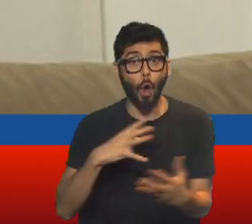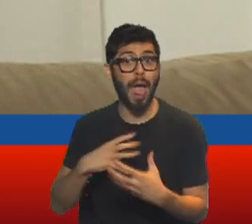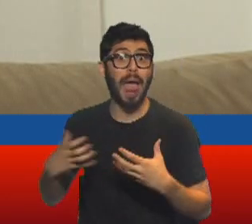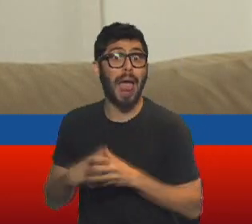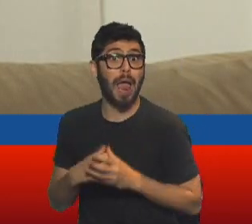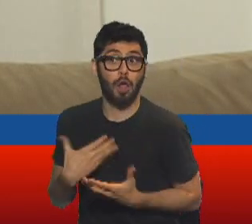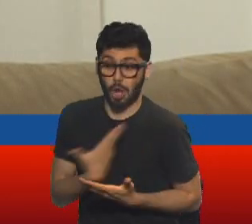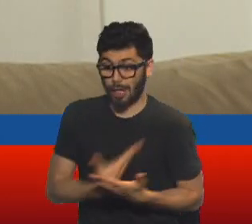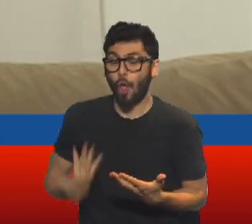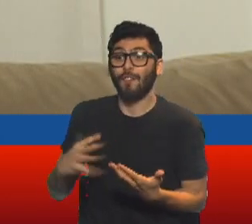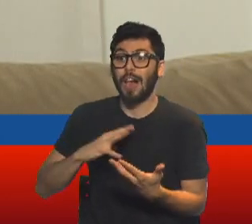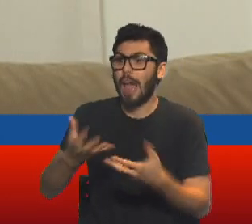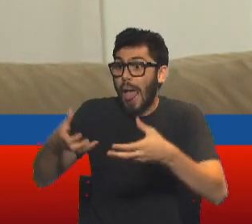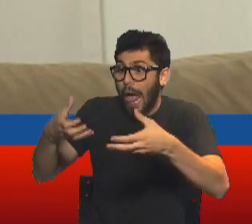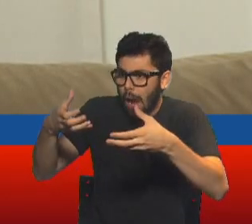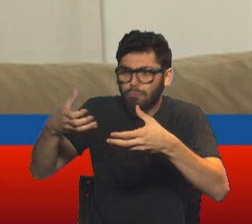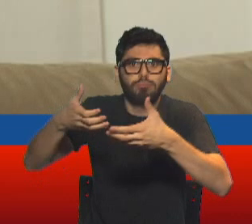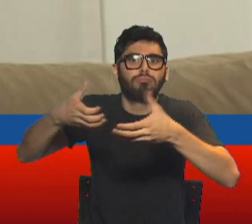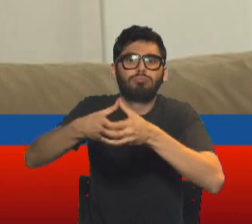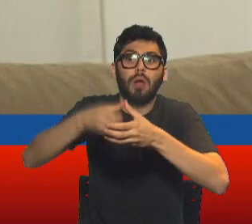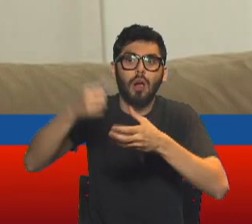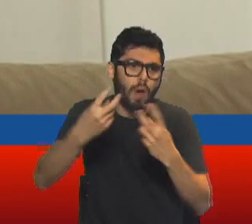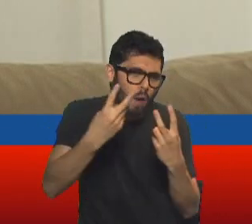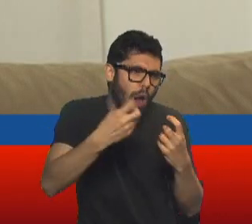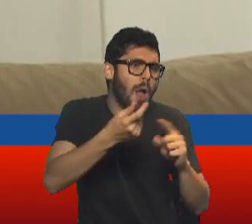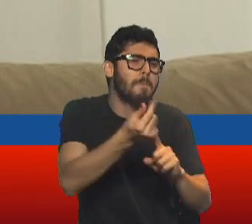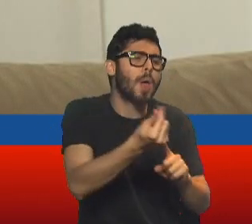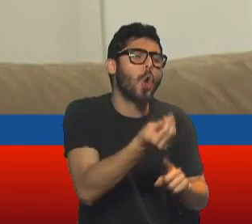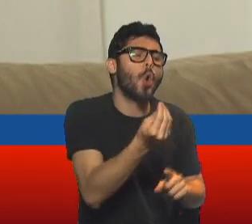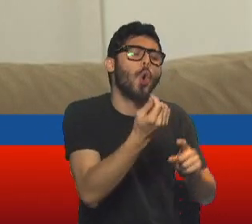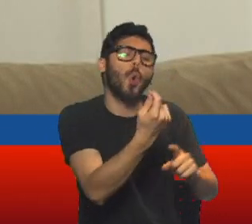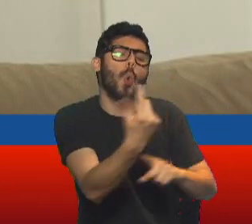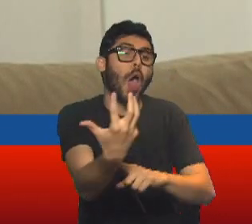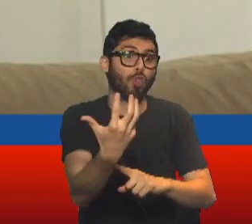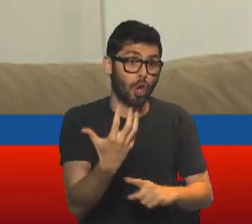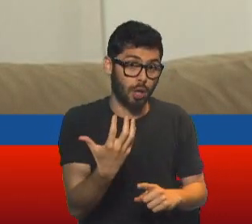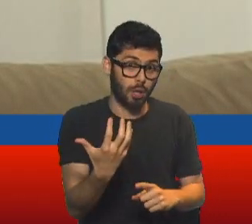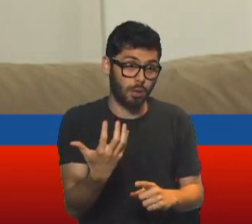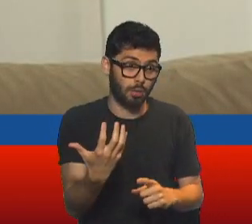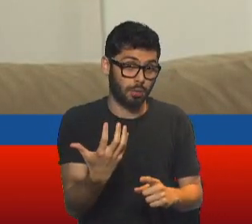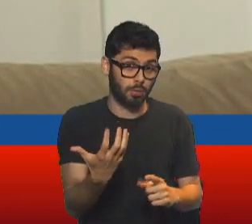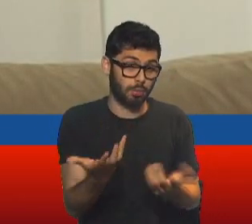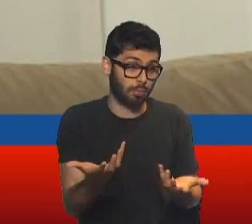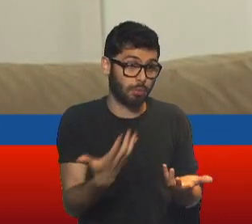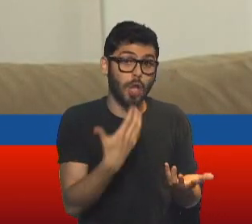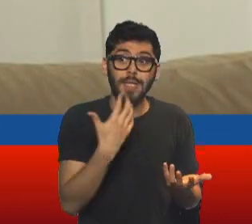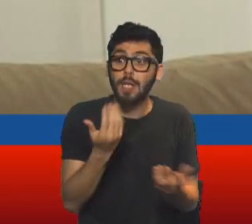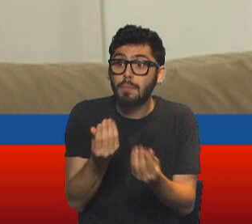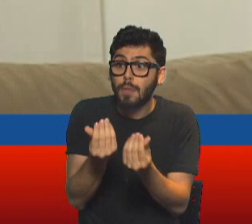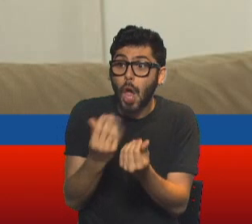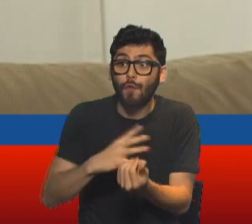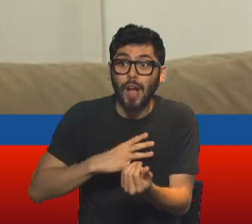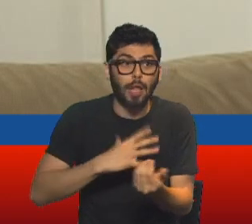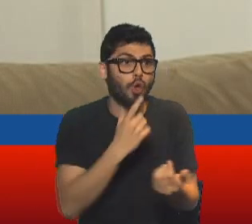Estado que pueda estudiar a fondo esa estructura de precios, ¿con qué elementos discutimos si no tenemos la verdad, no tenemos